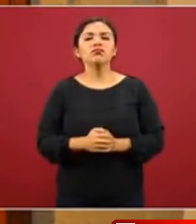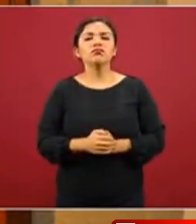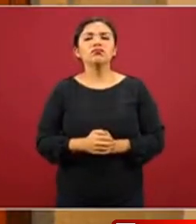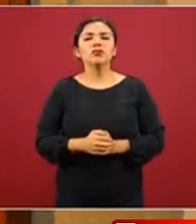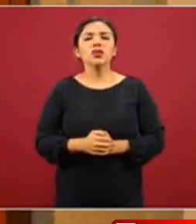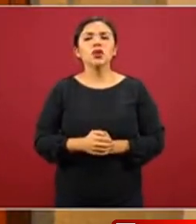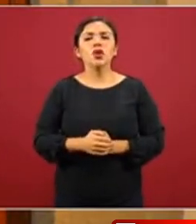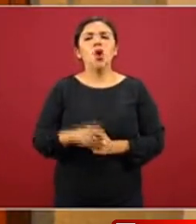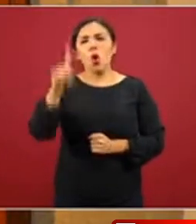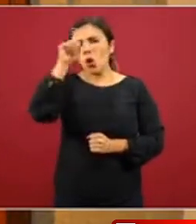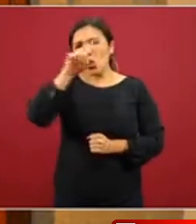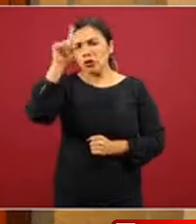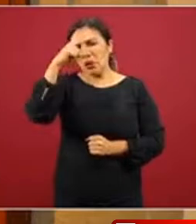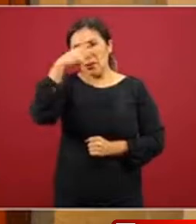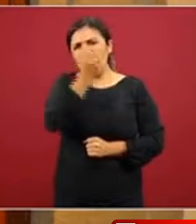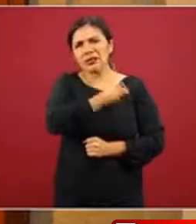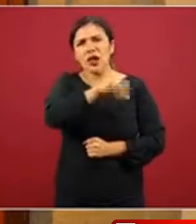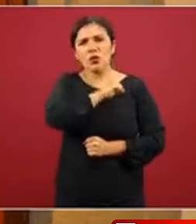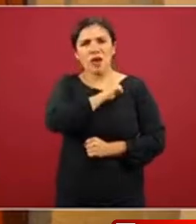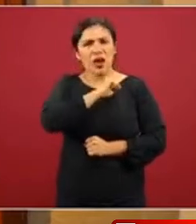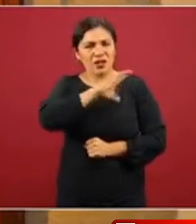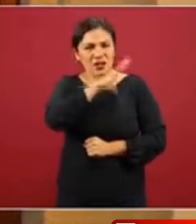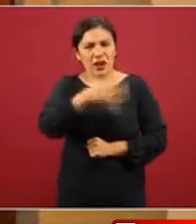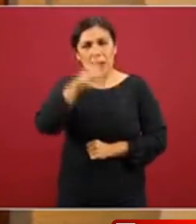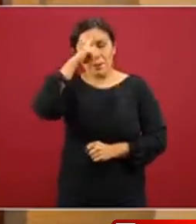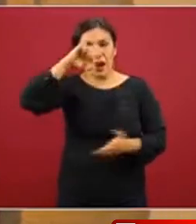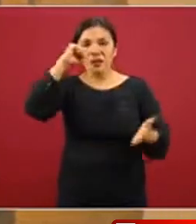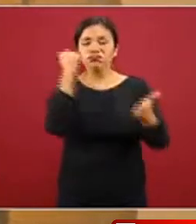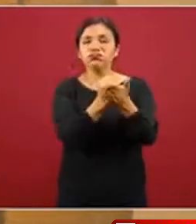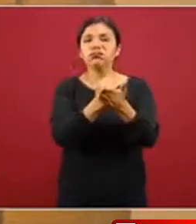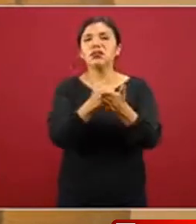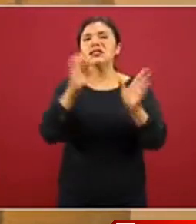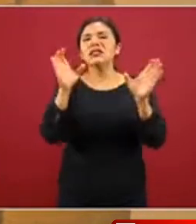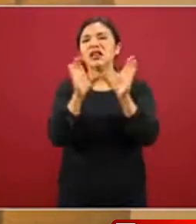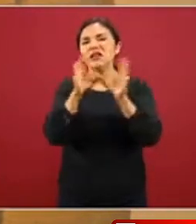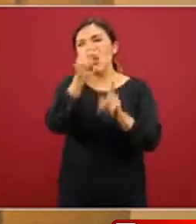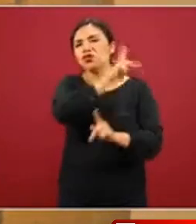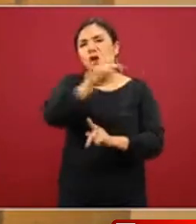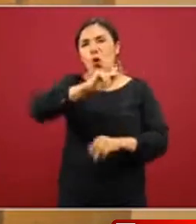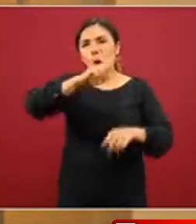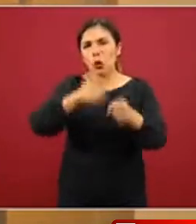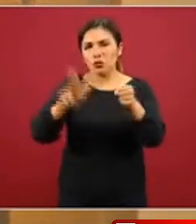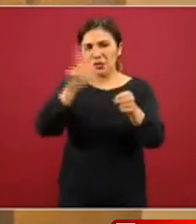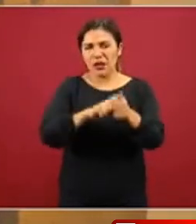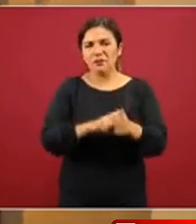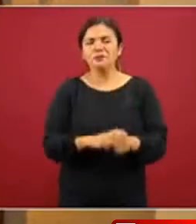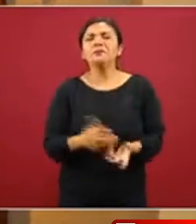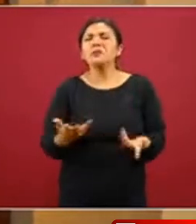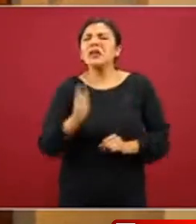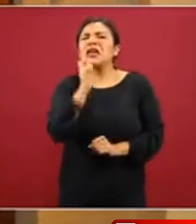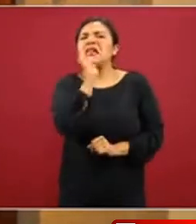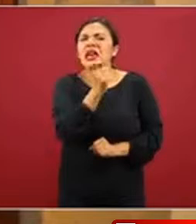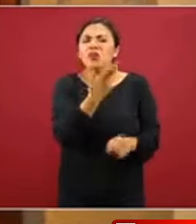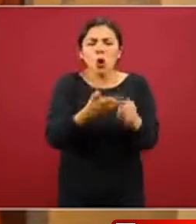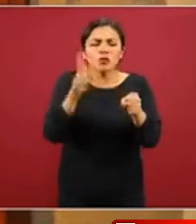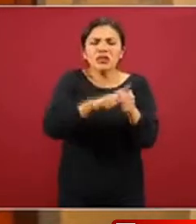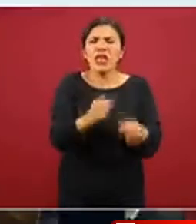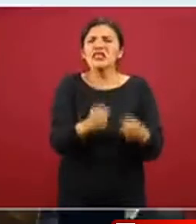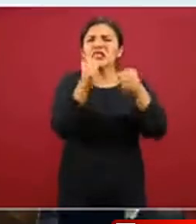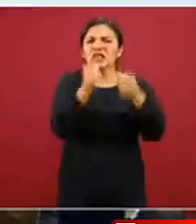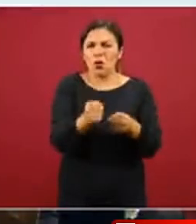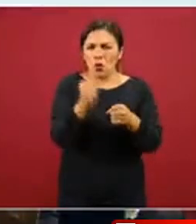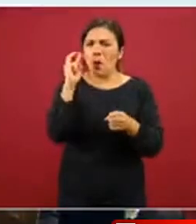Salubridad General para la certificación de hospitales. ¿Y qué es esto de hospital seguro? Lo tengo hasta abajo, lo